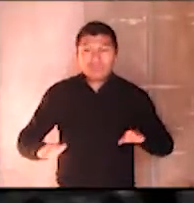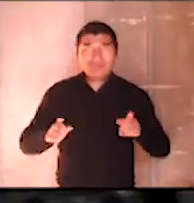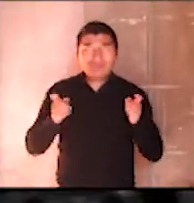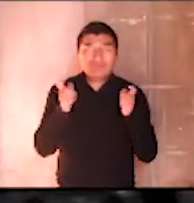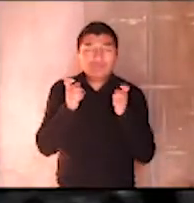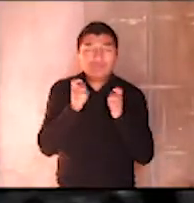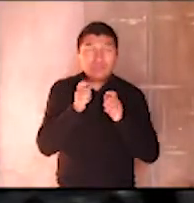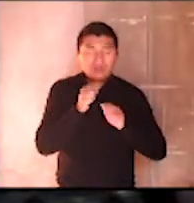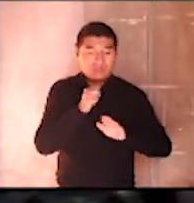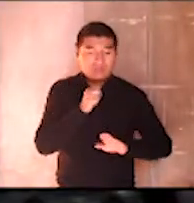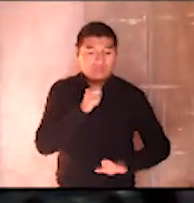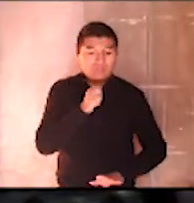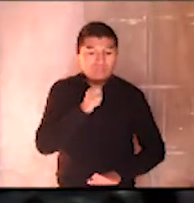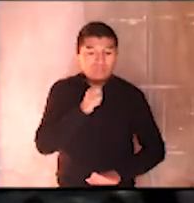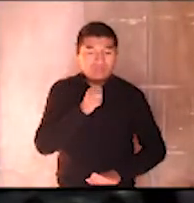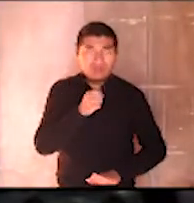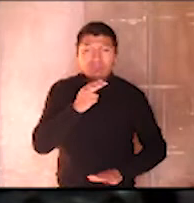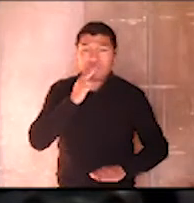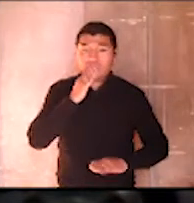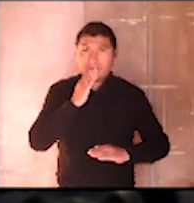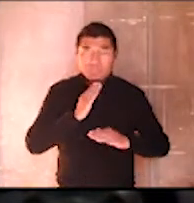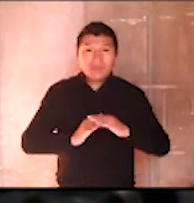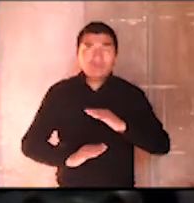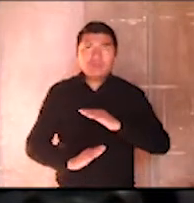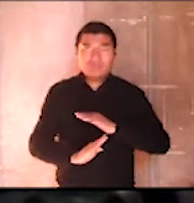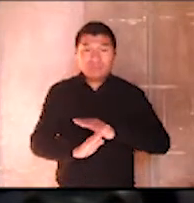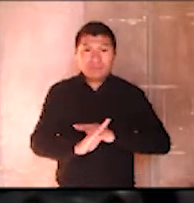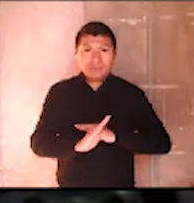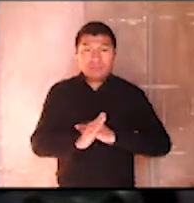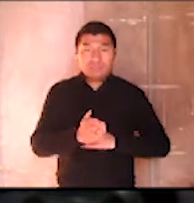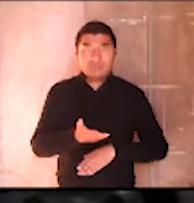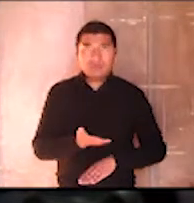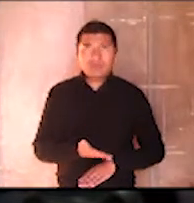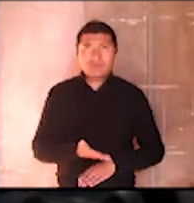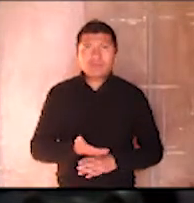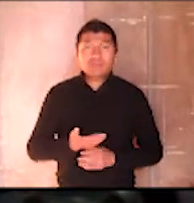pequeño, que es sencillo y es humilde.